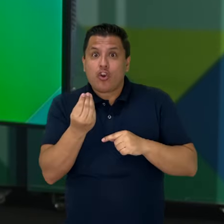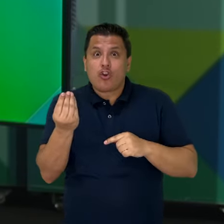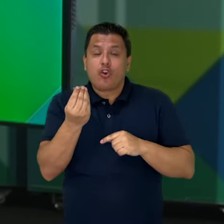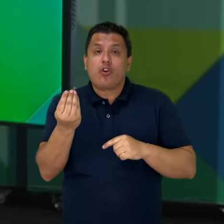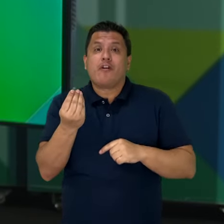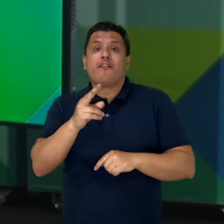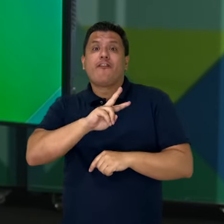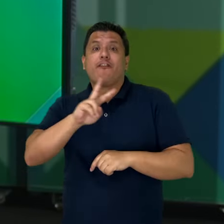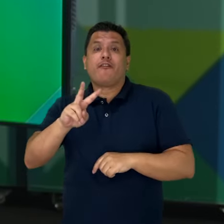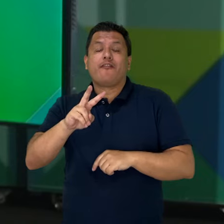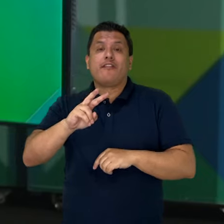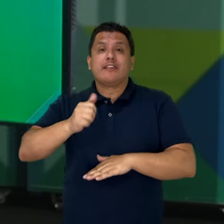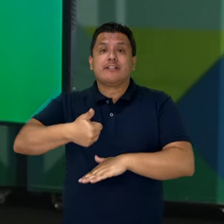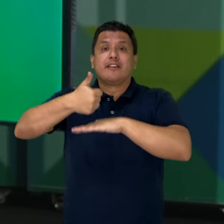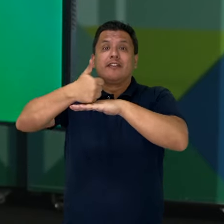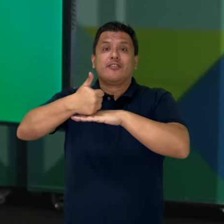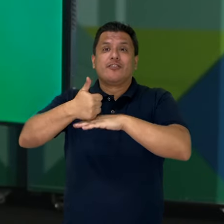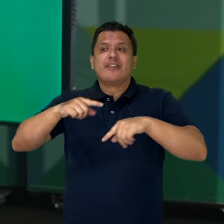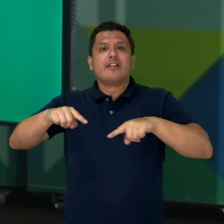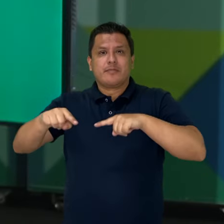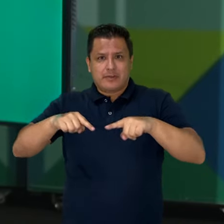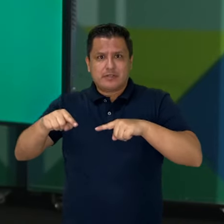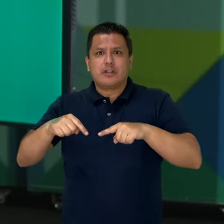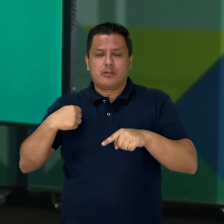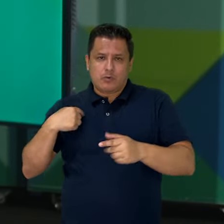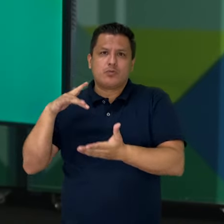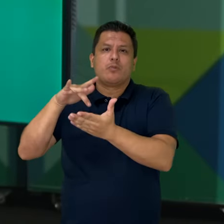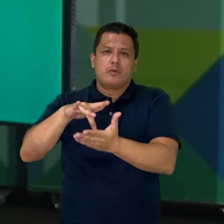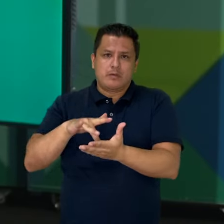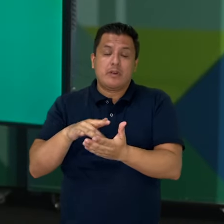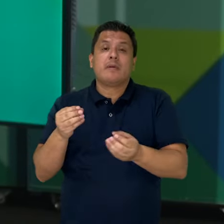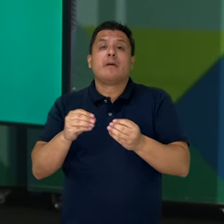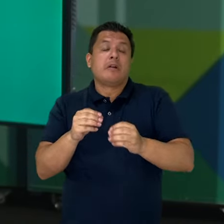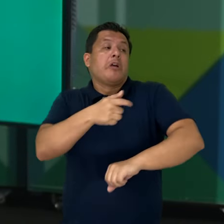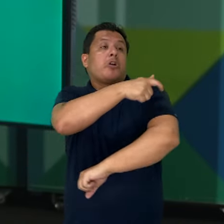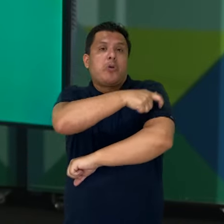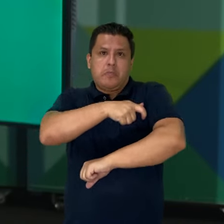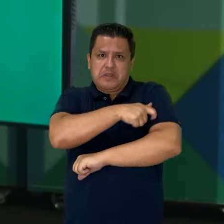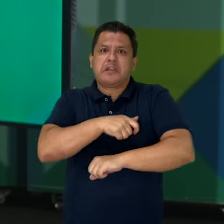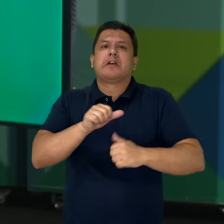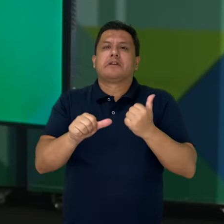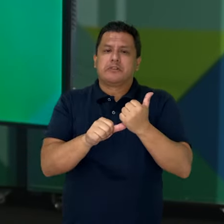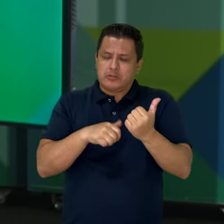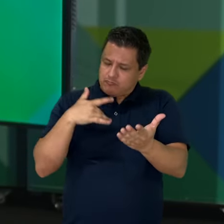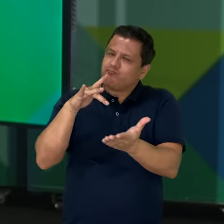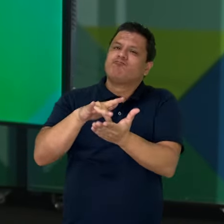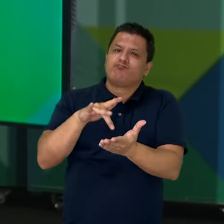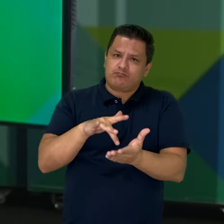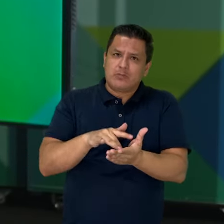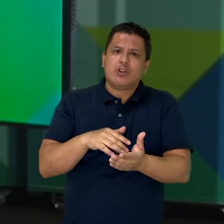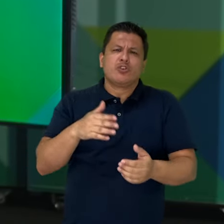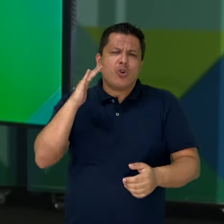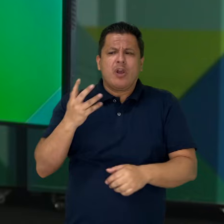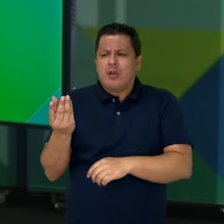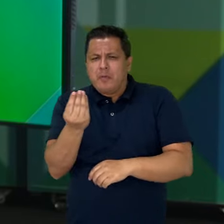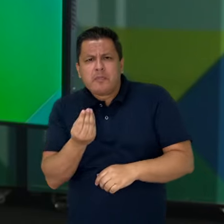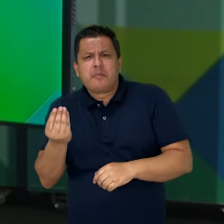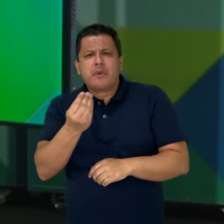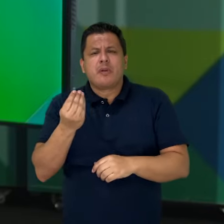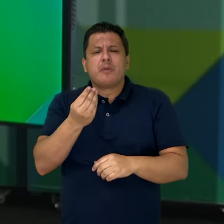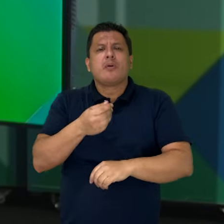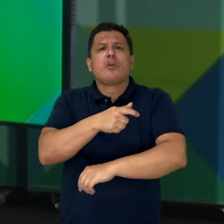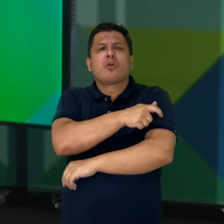Comisión Nacional de vicerrectores administrativos del sue el comité asesor Igualmente tuve la oportunidad de ser miembro